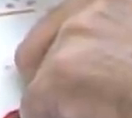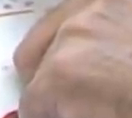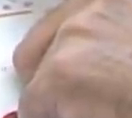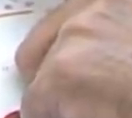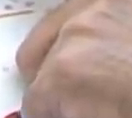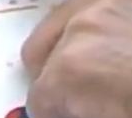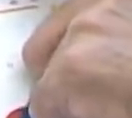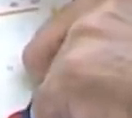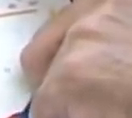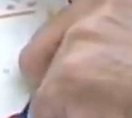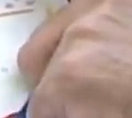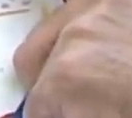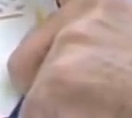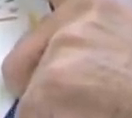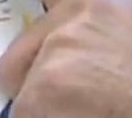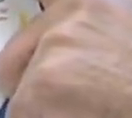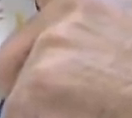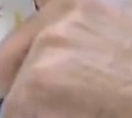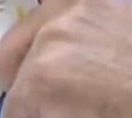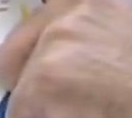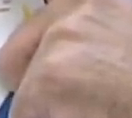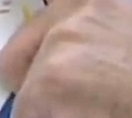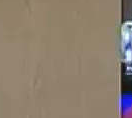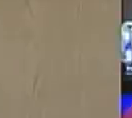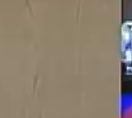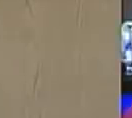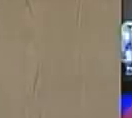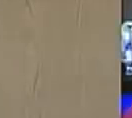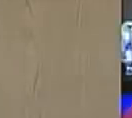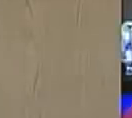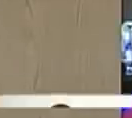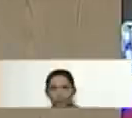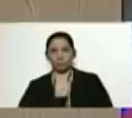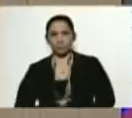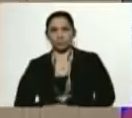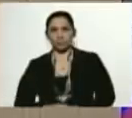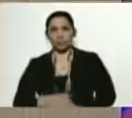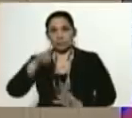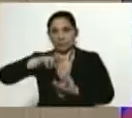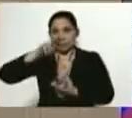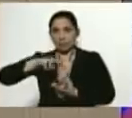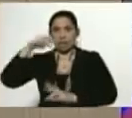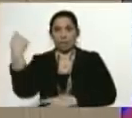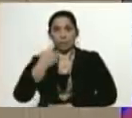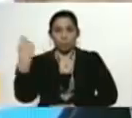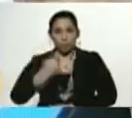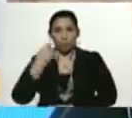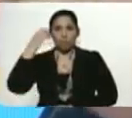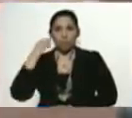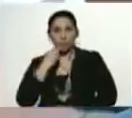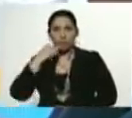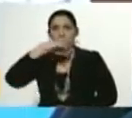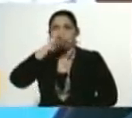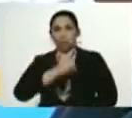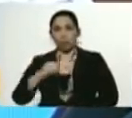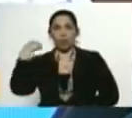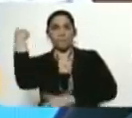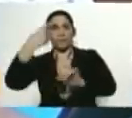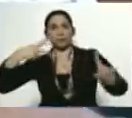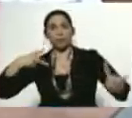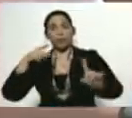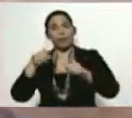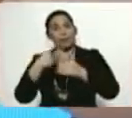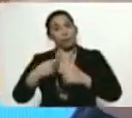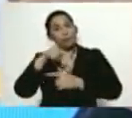por nuestras fronteras en Táchira, en Apure, en Zulia, en Bolívar y en Amazonas. Y es por eso que